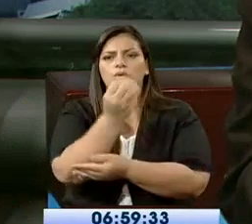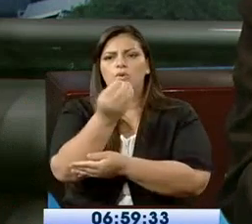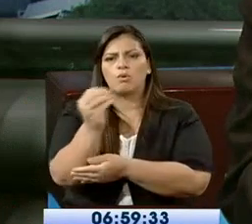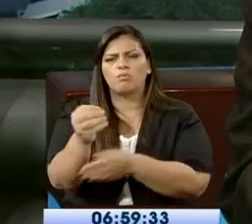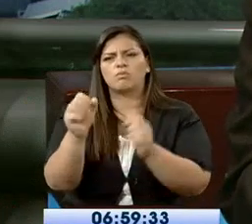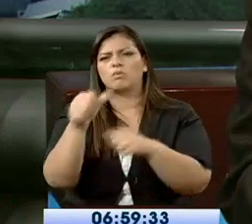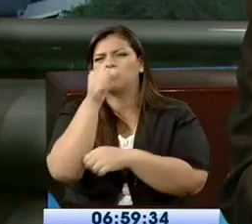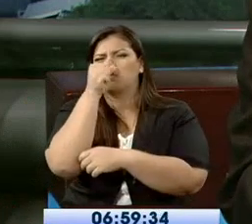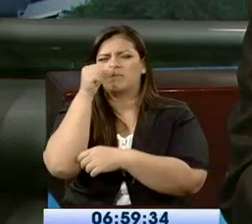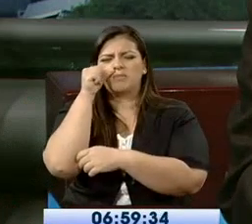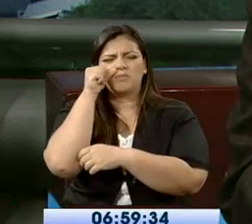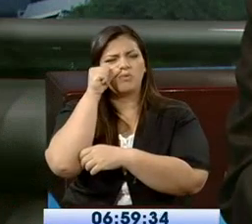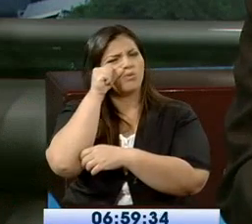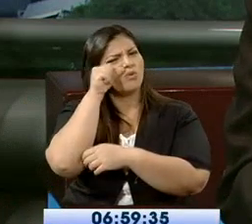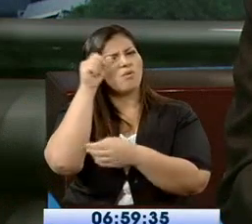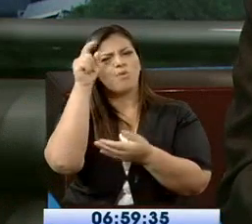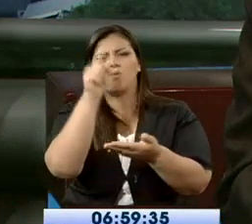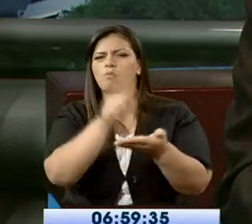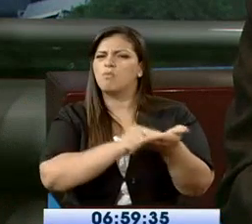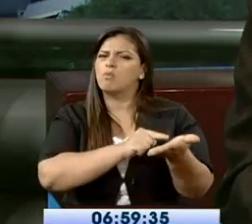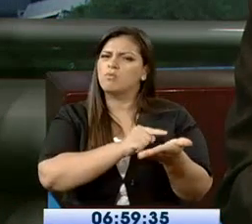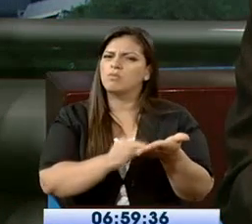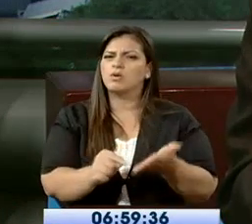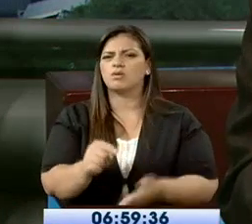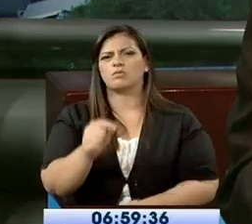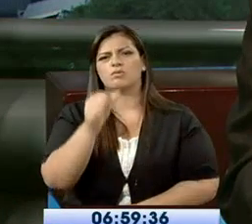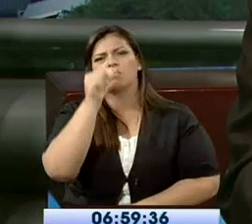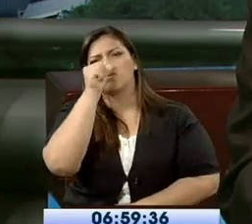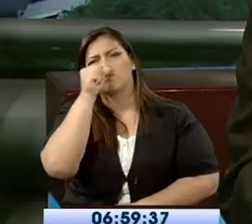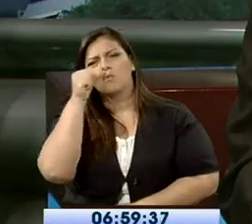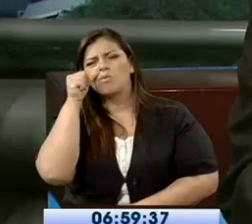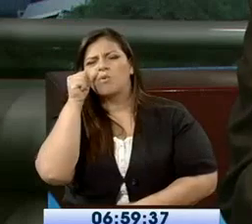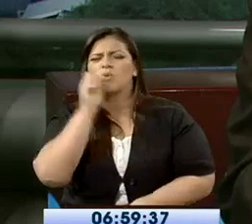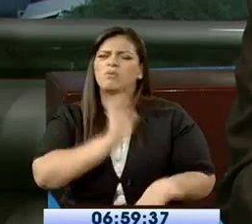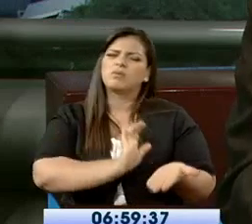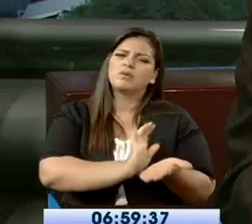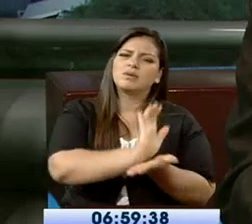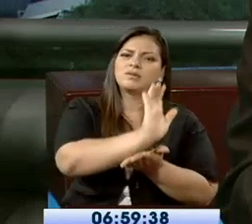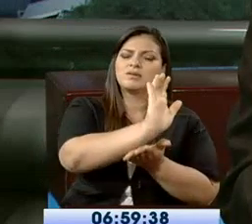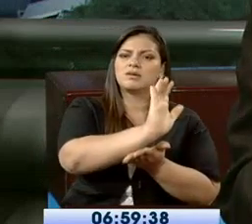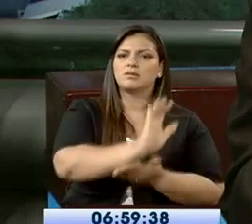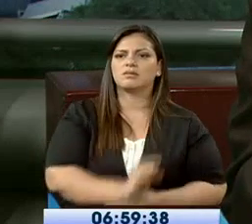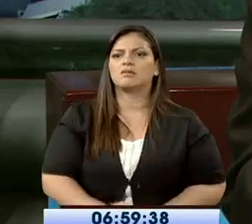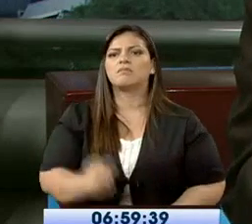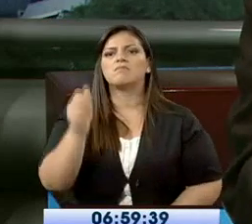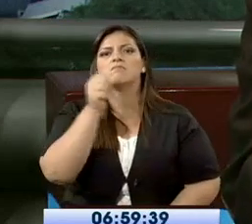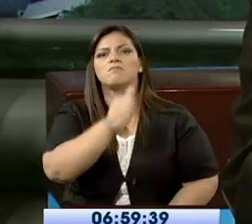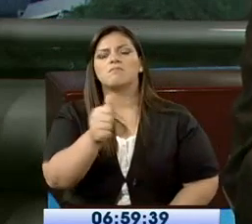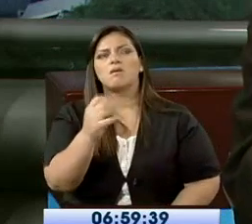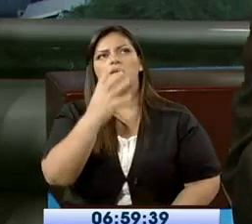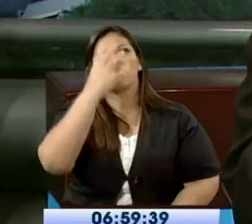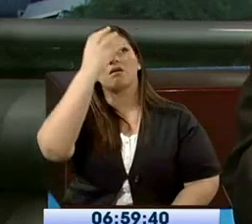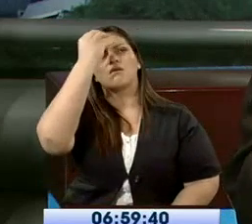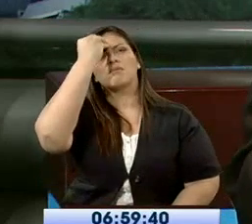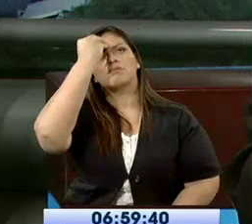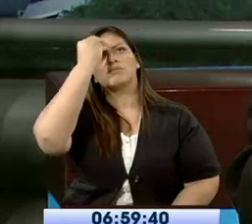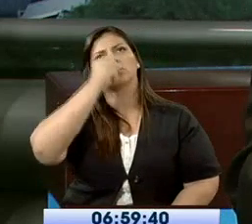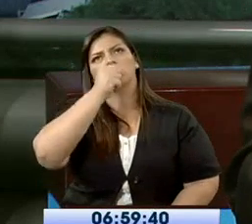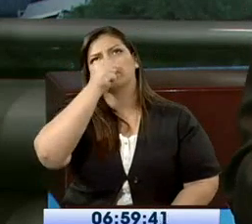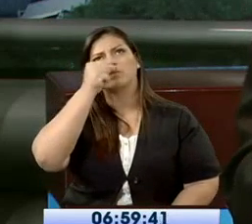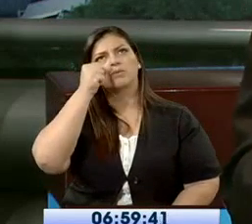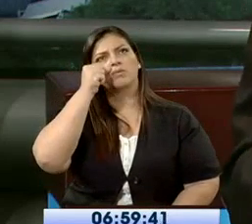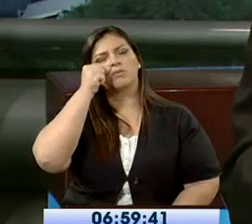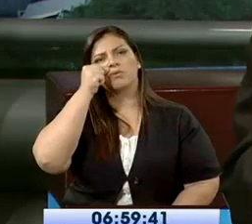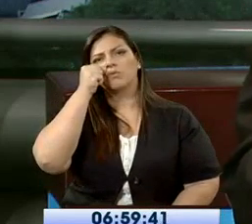su talento y se conviertan en portavoces del mensaje en contra del consumo